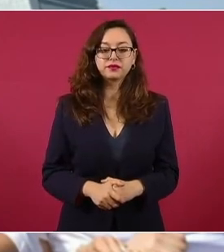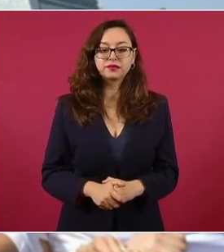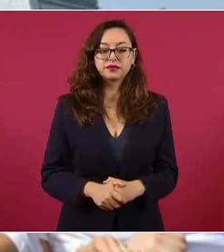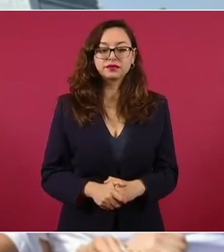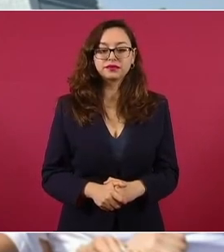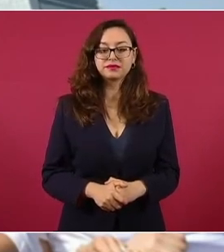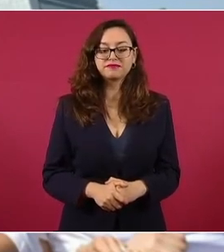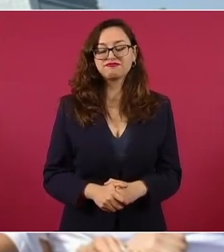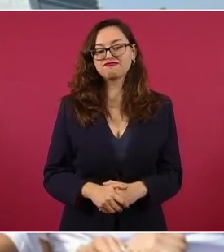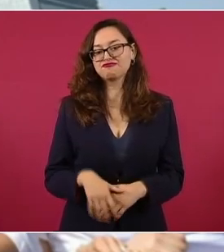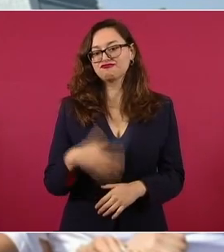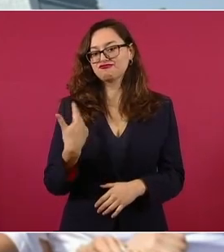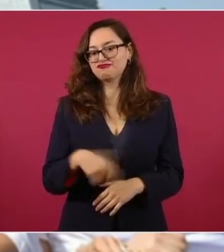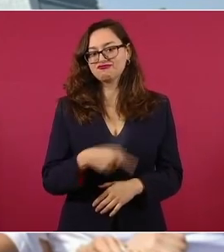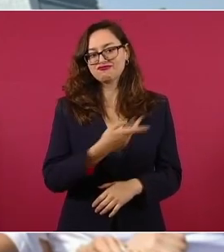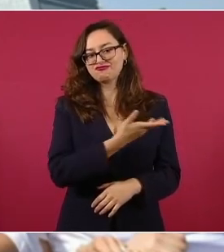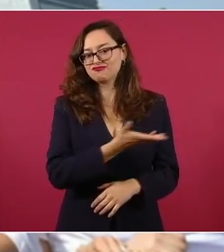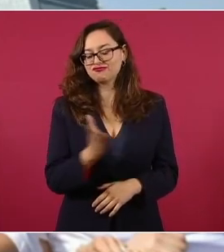No, pues también,